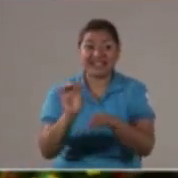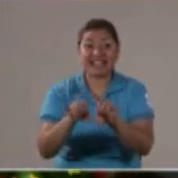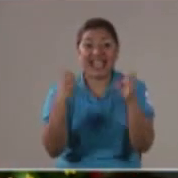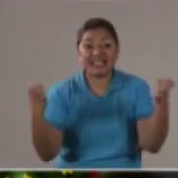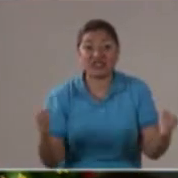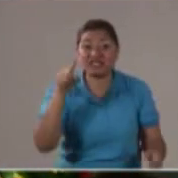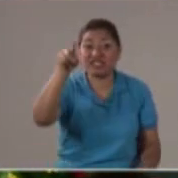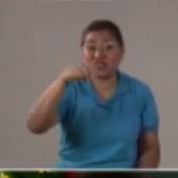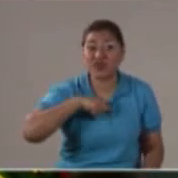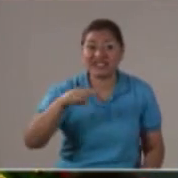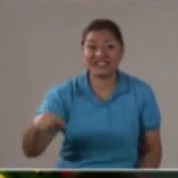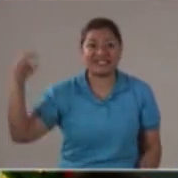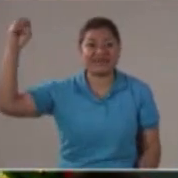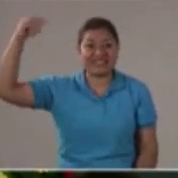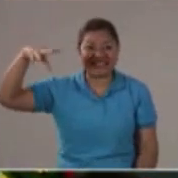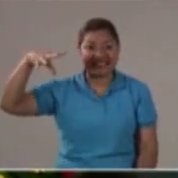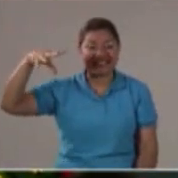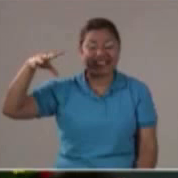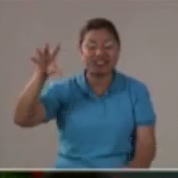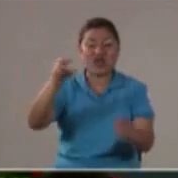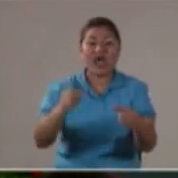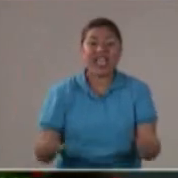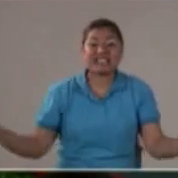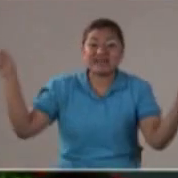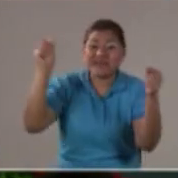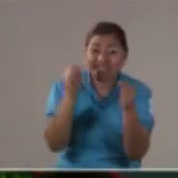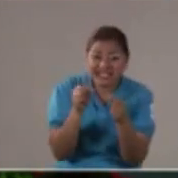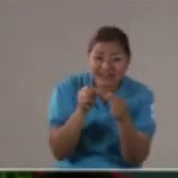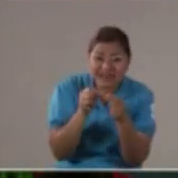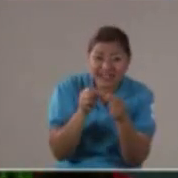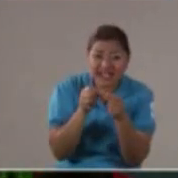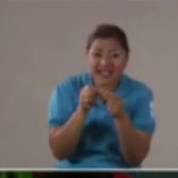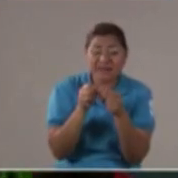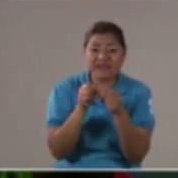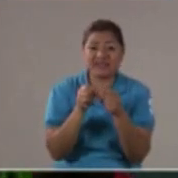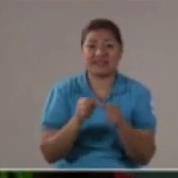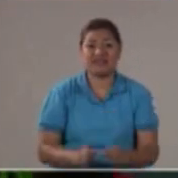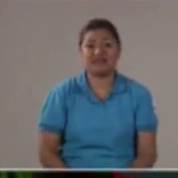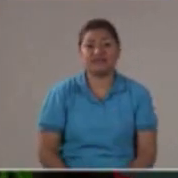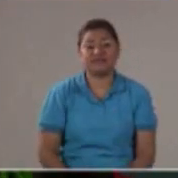Entonces estás bendiciendo específicamente.